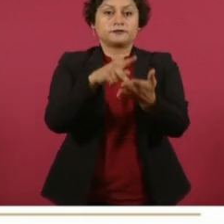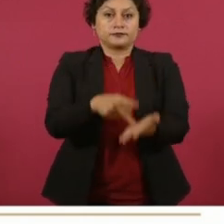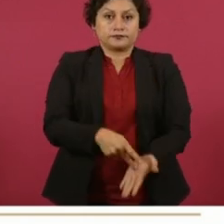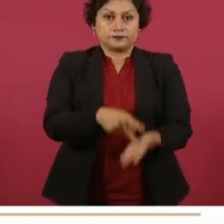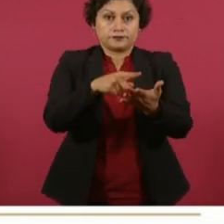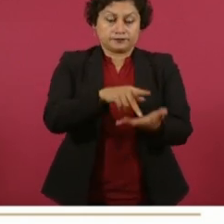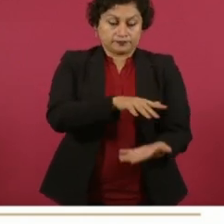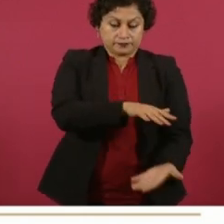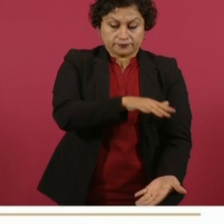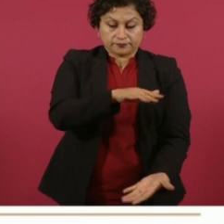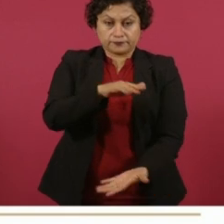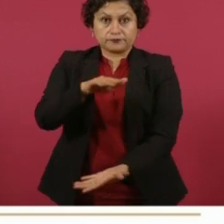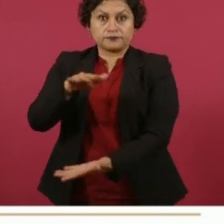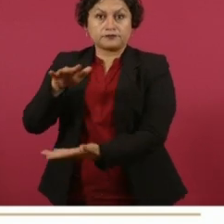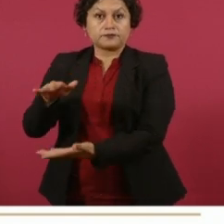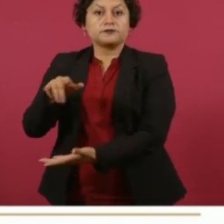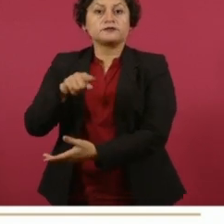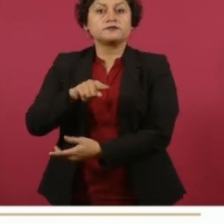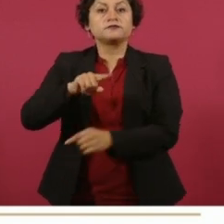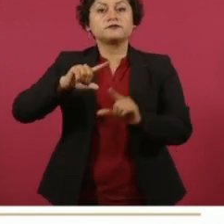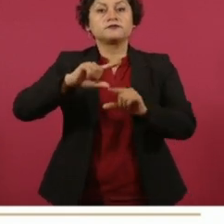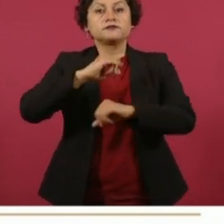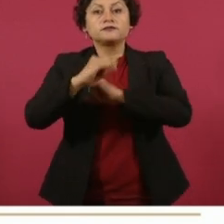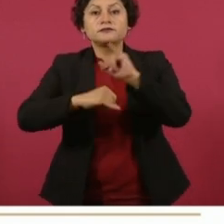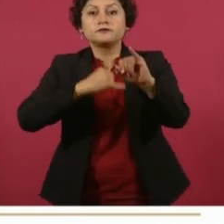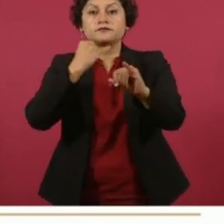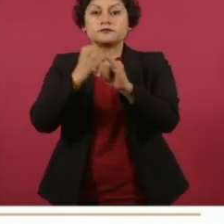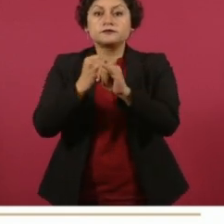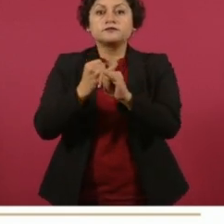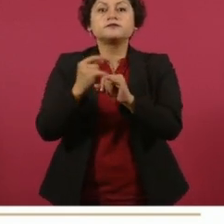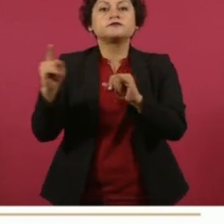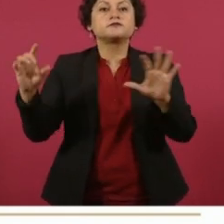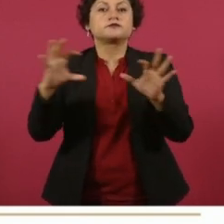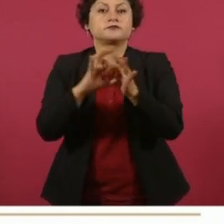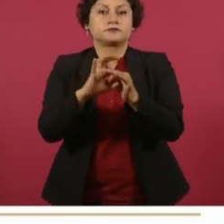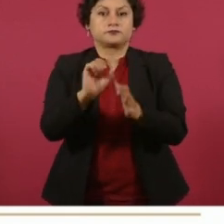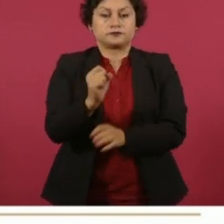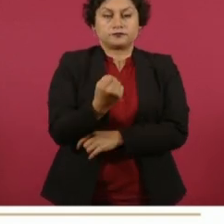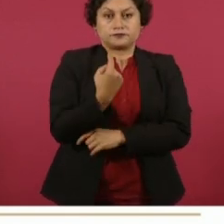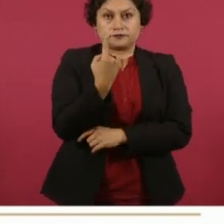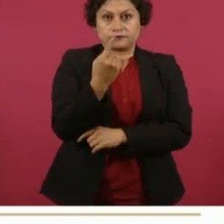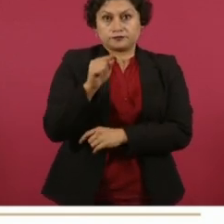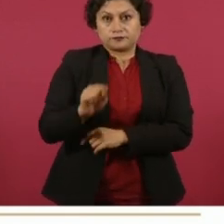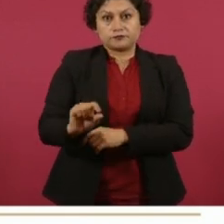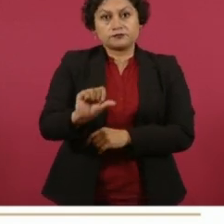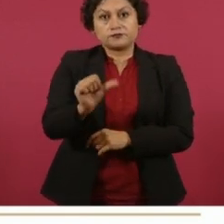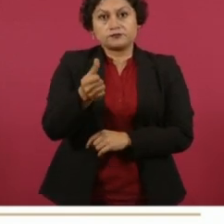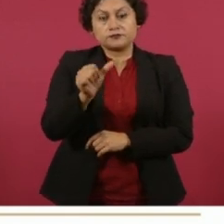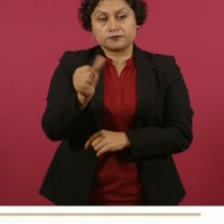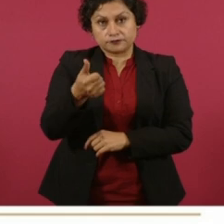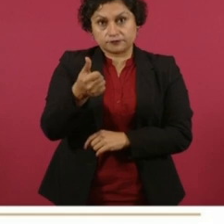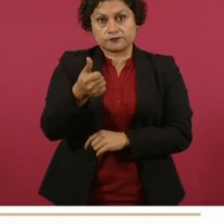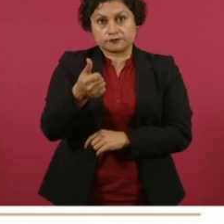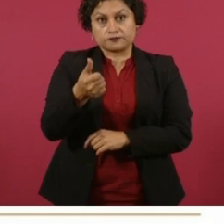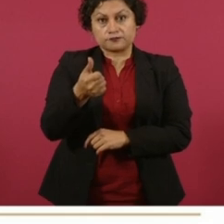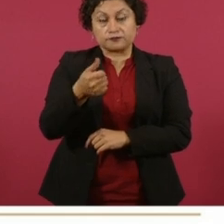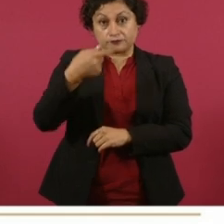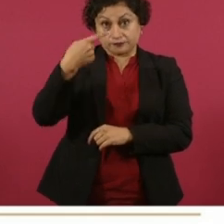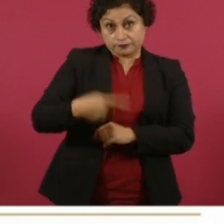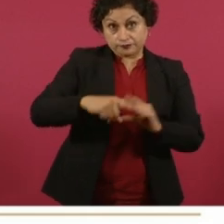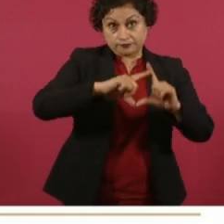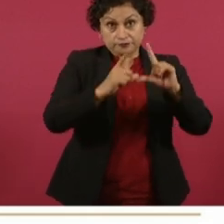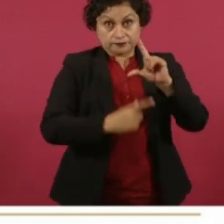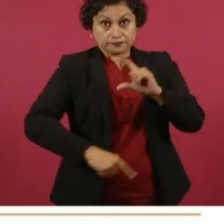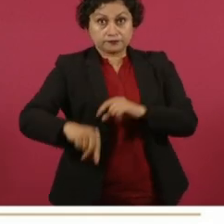cilindros, en el plano internacional lo tuvimos en 21 pesos con 11 centavos y a nivel nacional